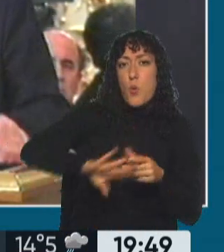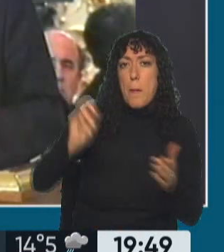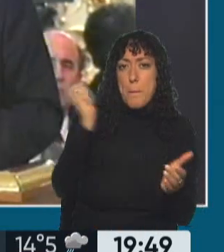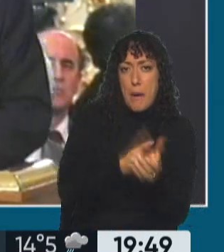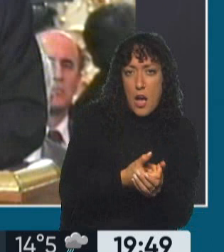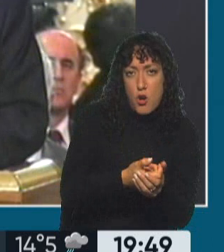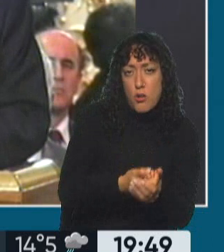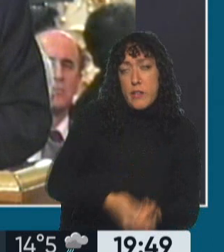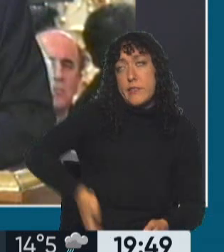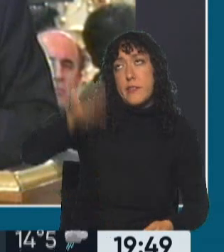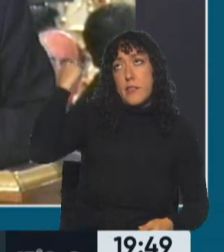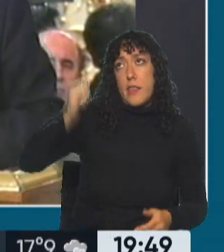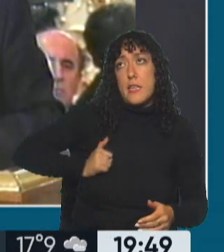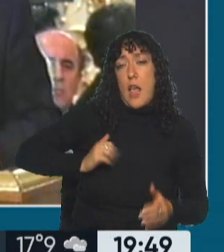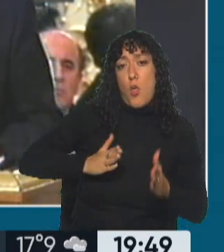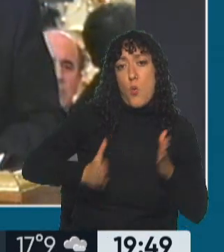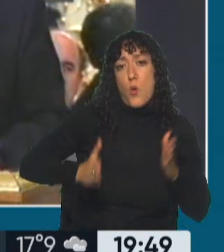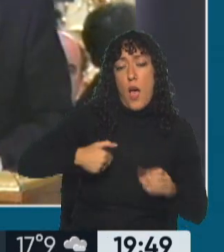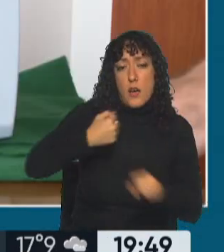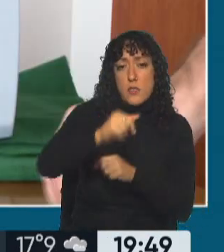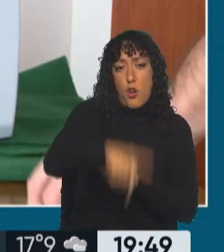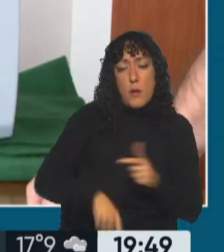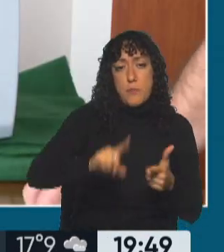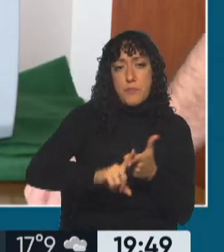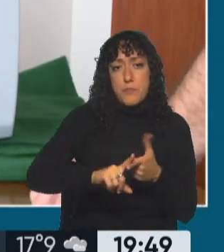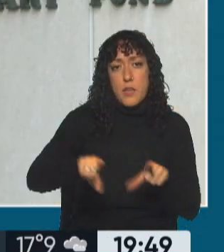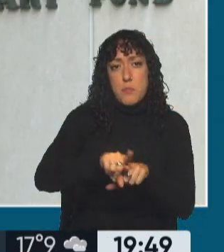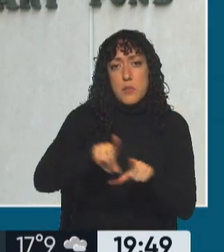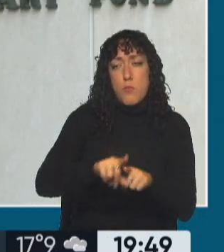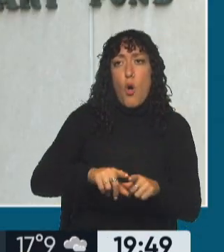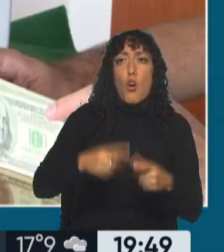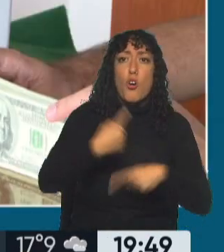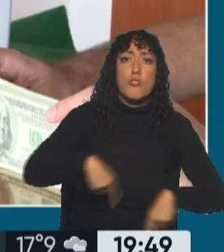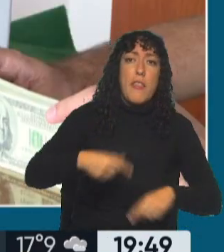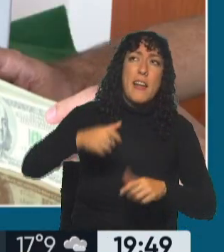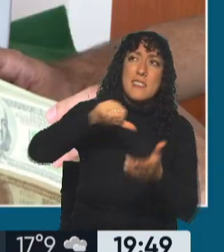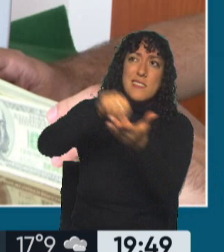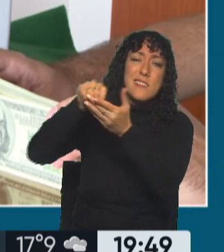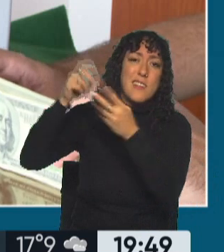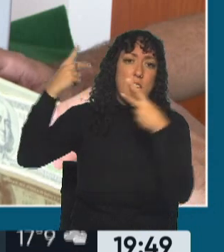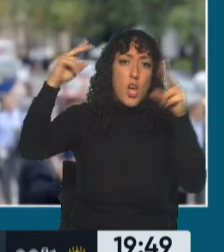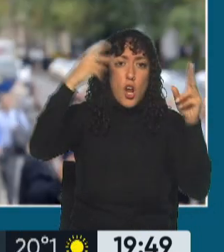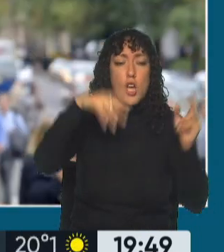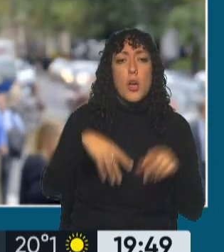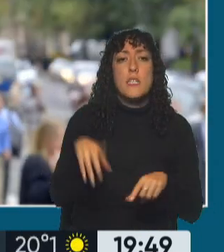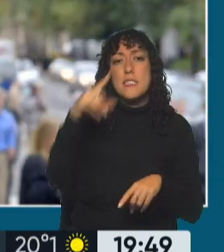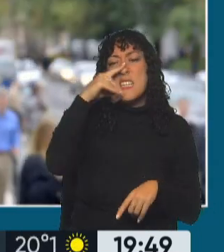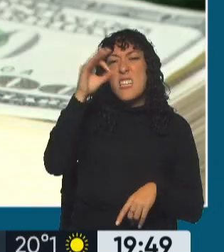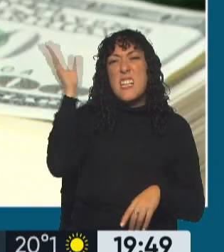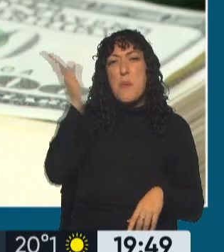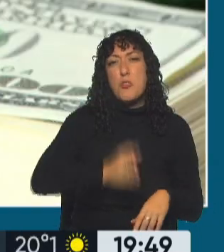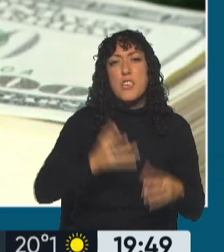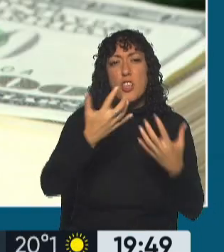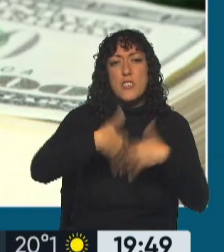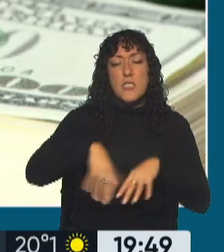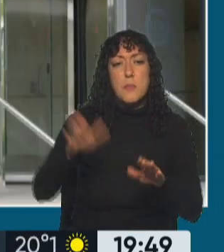venís acumulando desde la dictadura militar. Remesas de utilidades al exterior, porque el 70% del